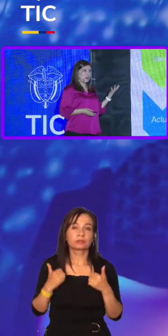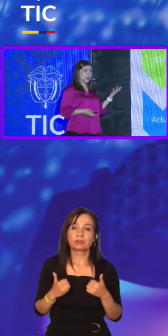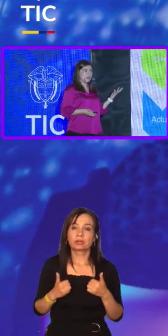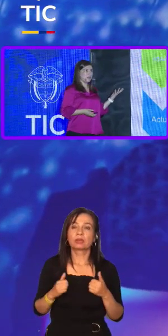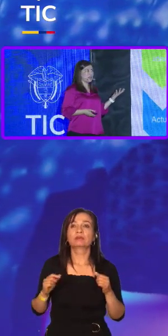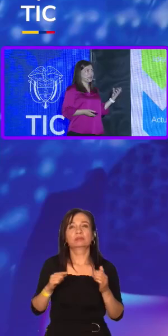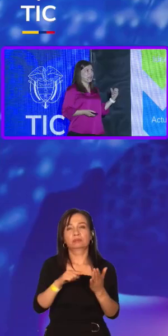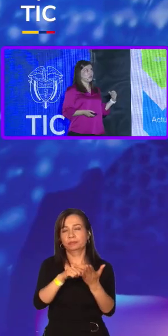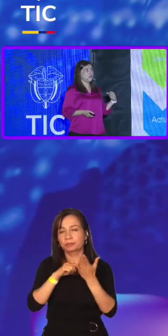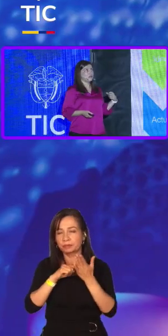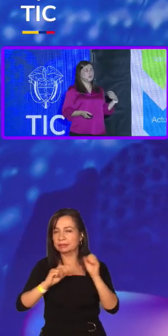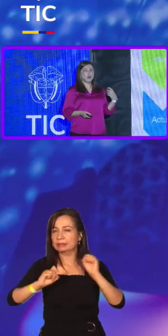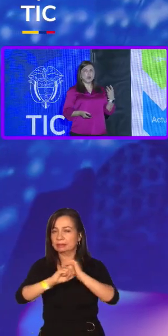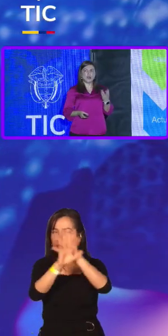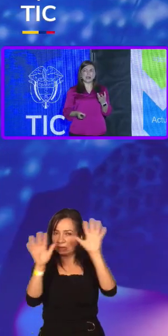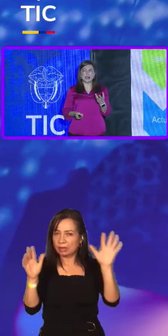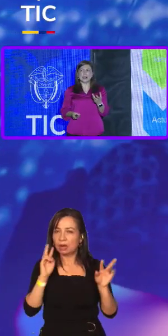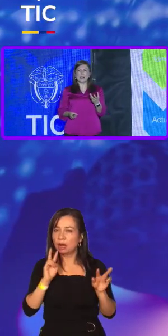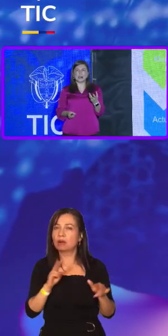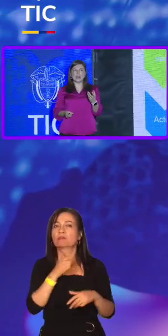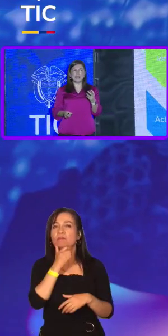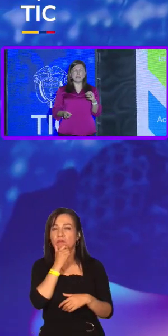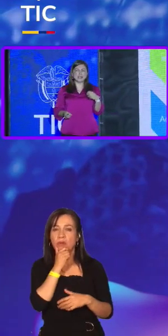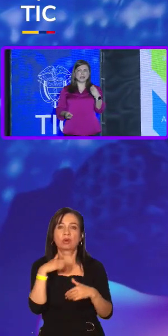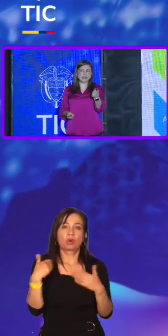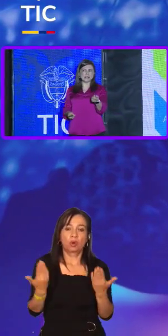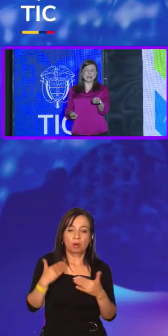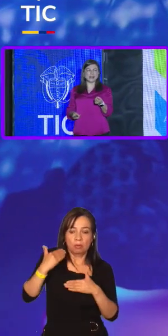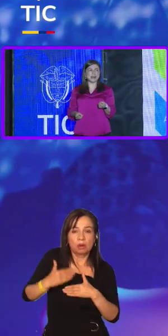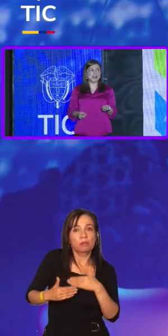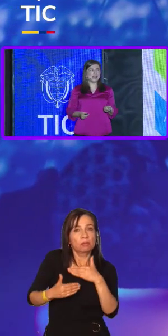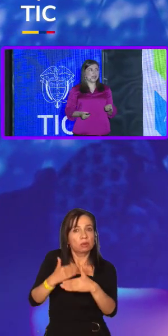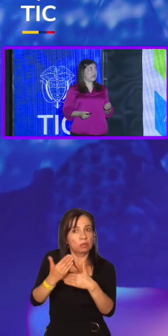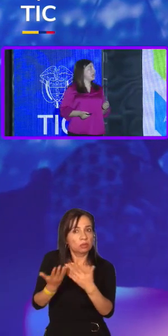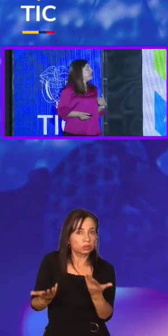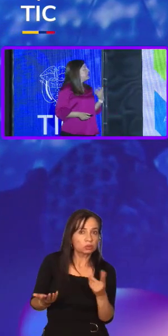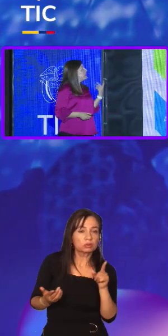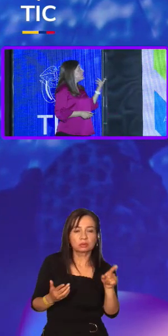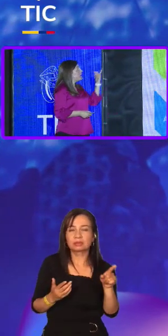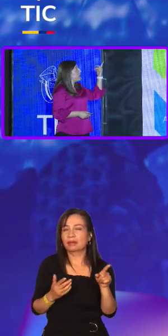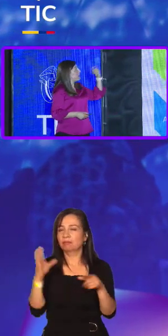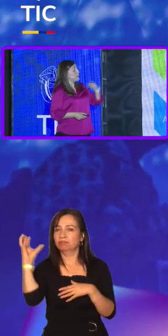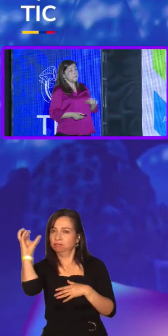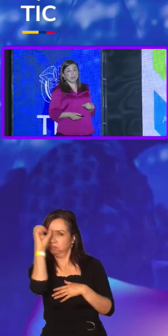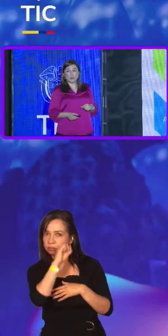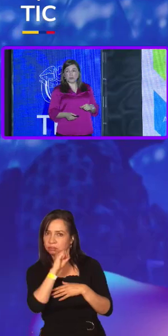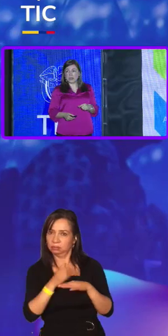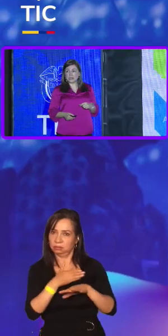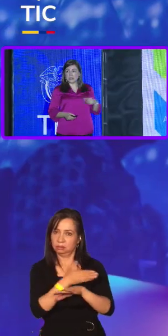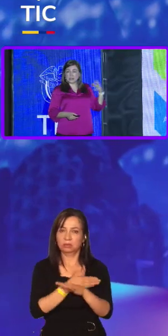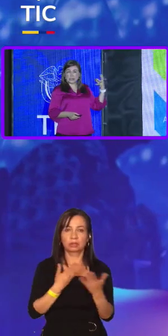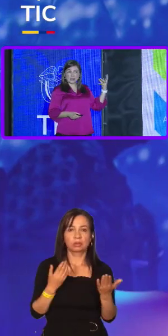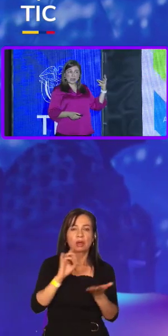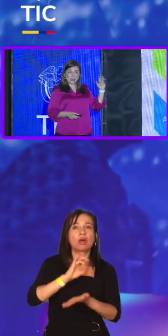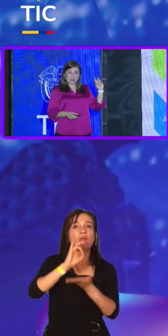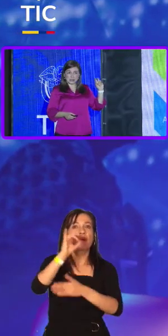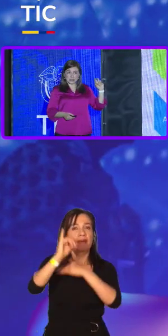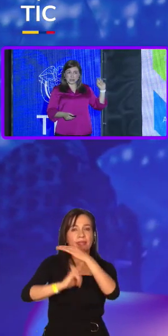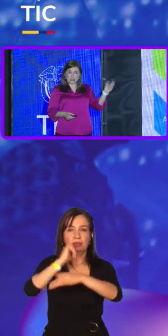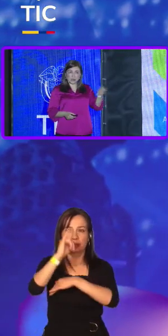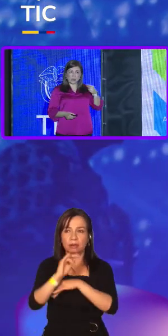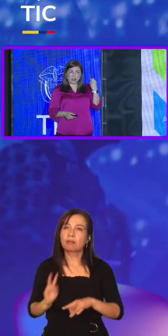para nosotros este fue un claro ejemplo de que un poco lo que el paso que faltaba dar era identificar los